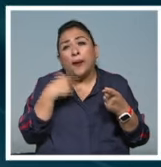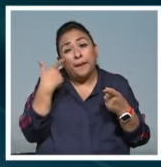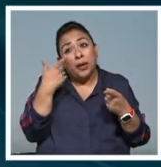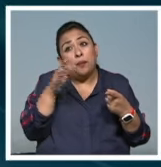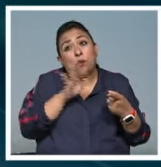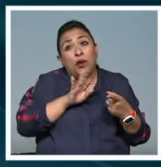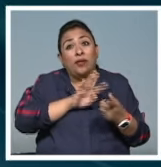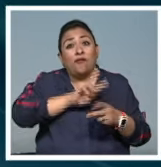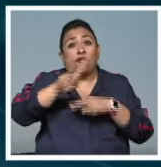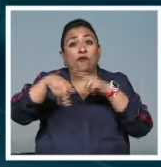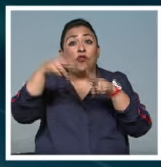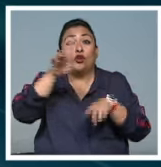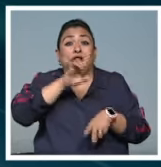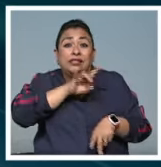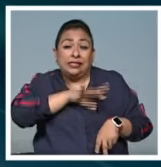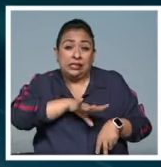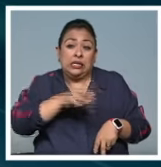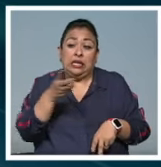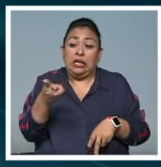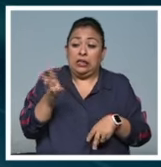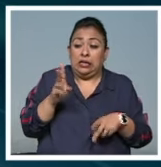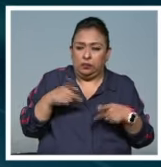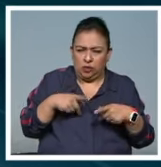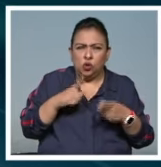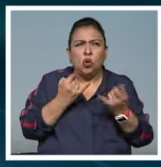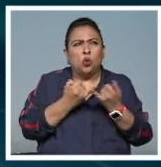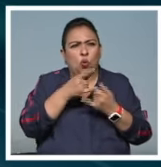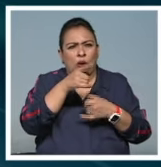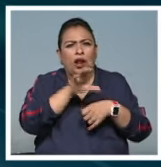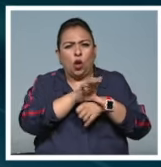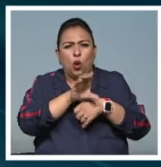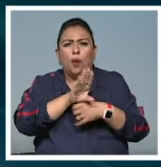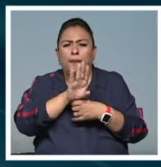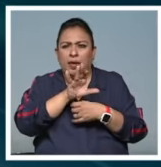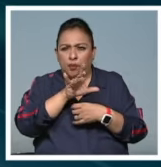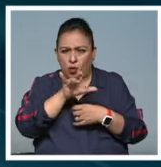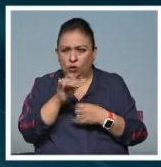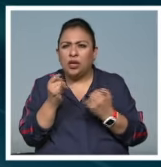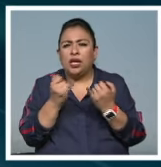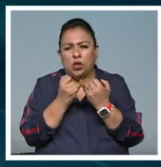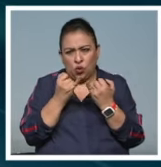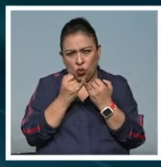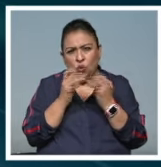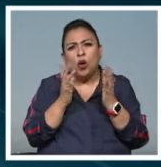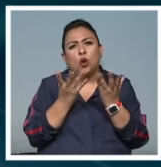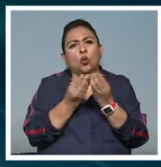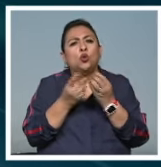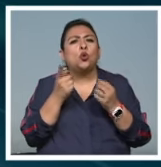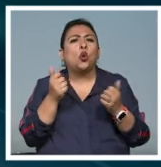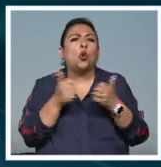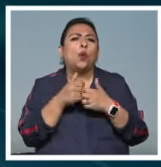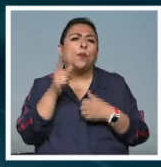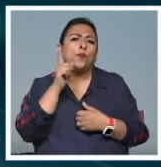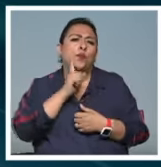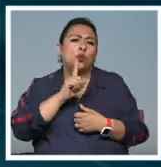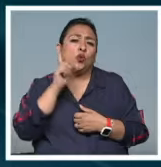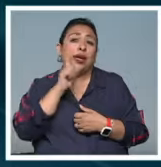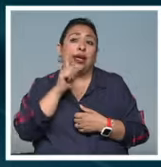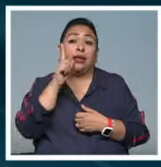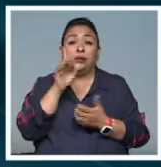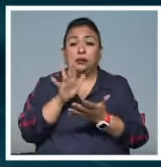posibilidad de tocar allá con un trío y, ¿por qué no?, en Bogotá también. Tal vez allá sea también con mujeres instrumentistas.